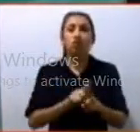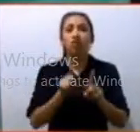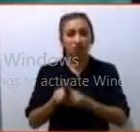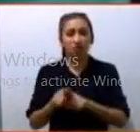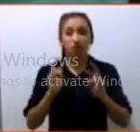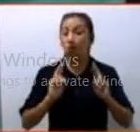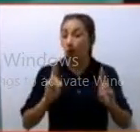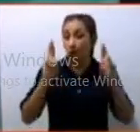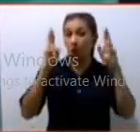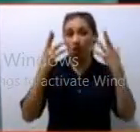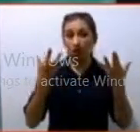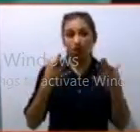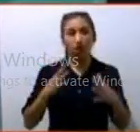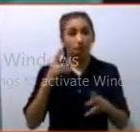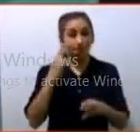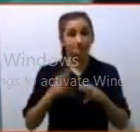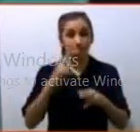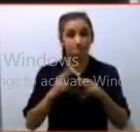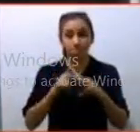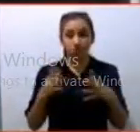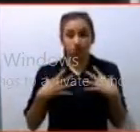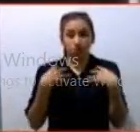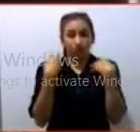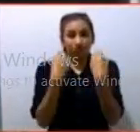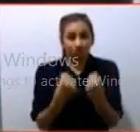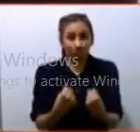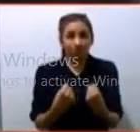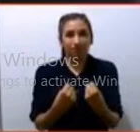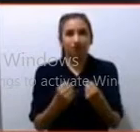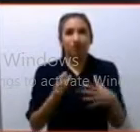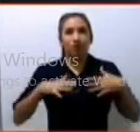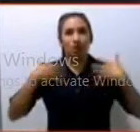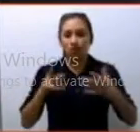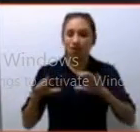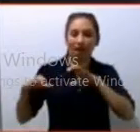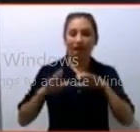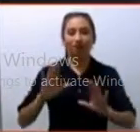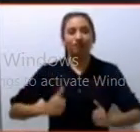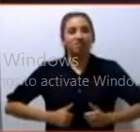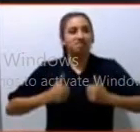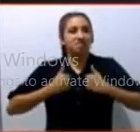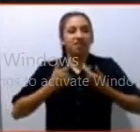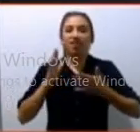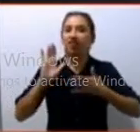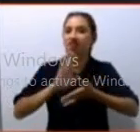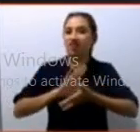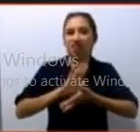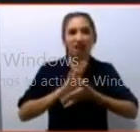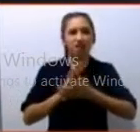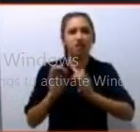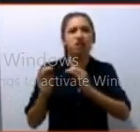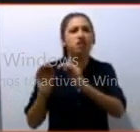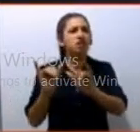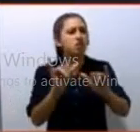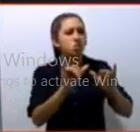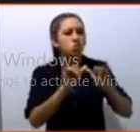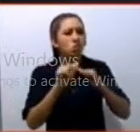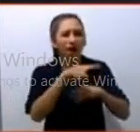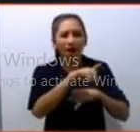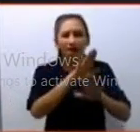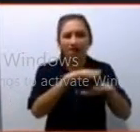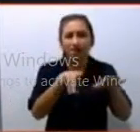Espero que pronto se recupere y pueda hacer su vida tranquila como cualquier niño que lo